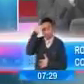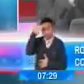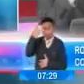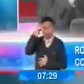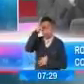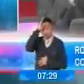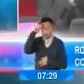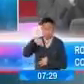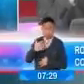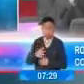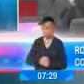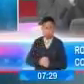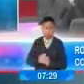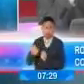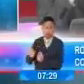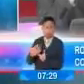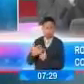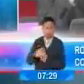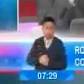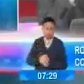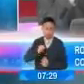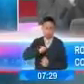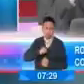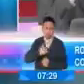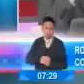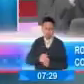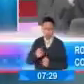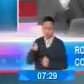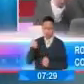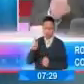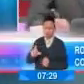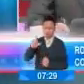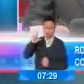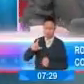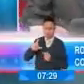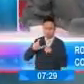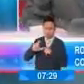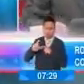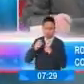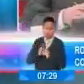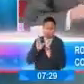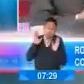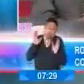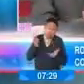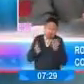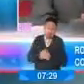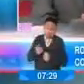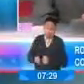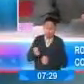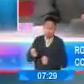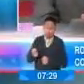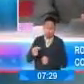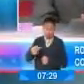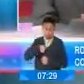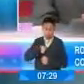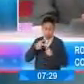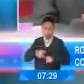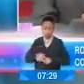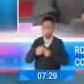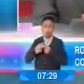Cuando llegó a mí la información de que se estaba mal utilizando, se podría estar mal utilizando el adelanto de esa obra, yo misma empecé